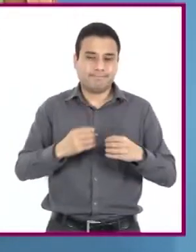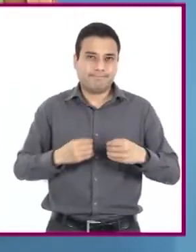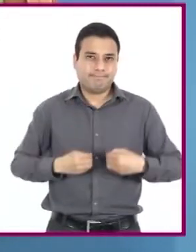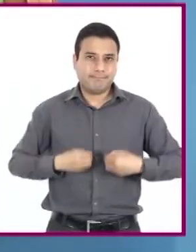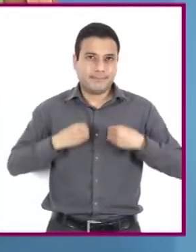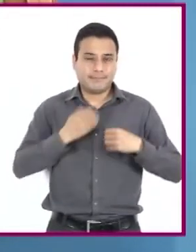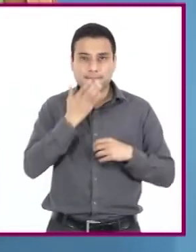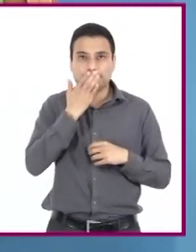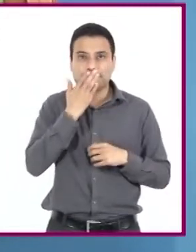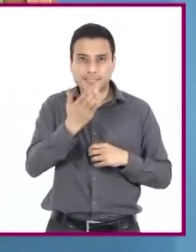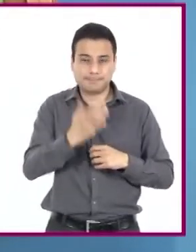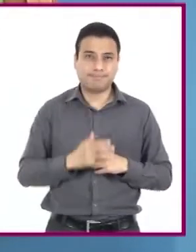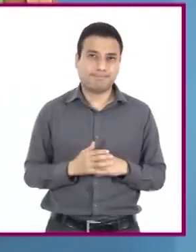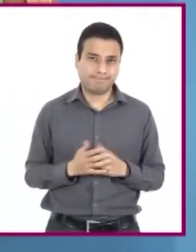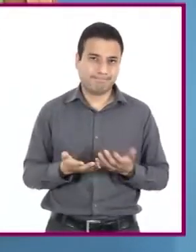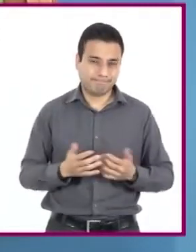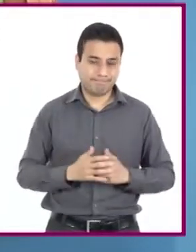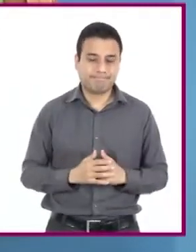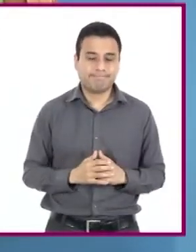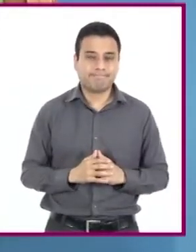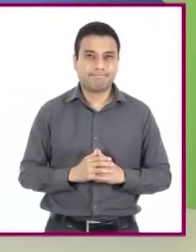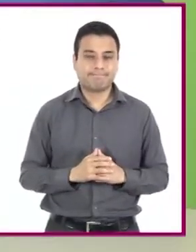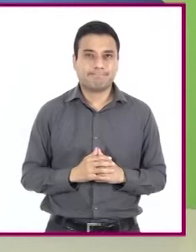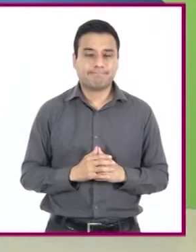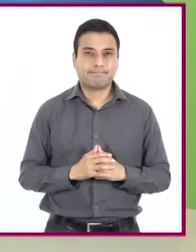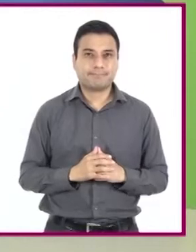que caracterizan esas condiciones.